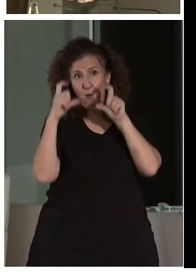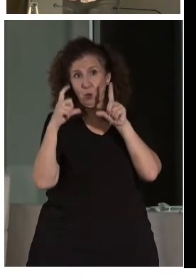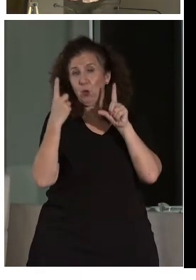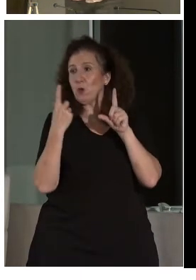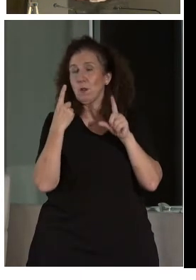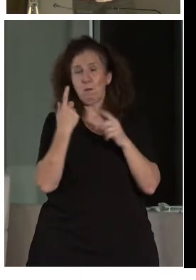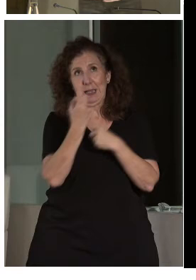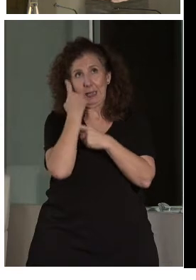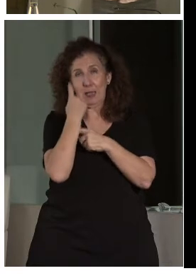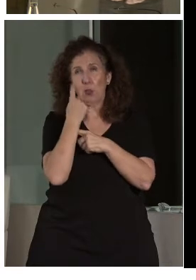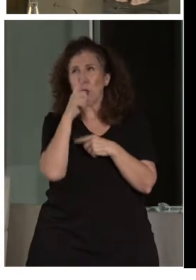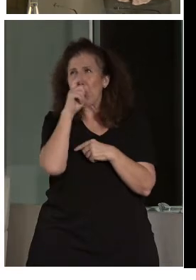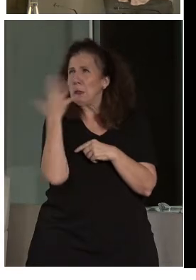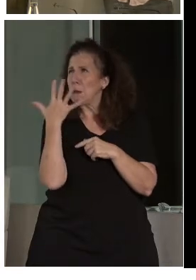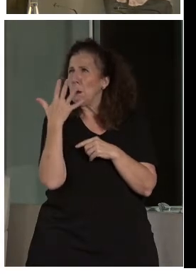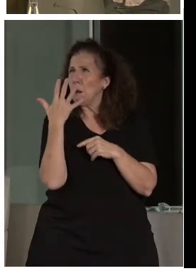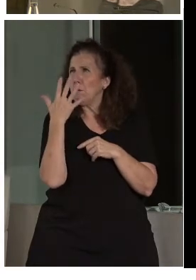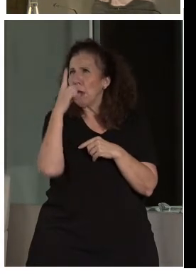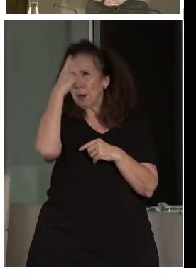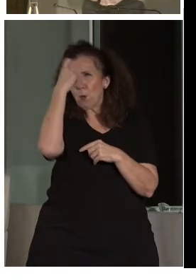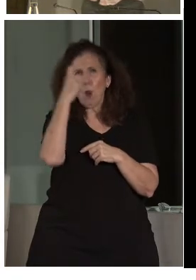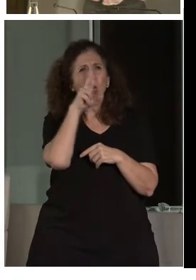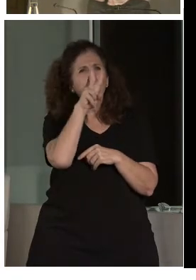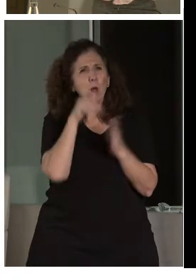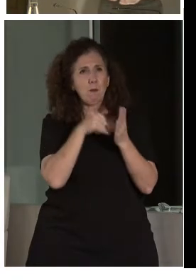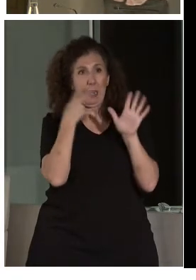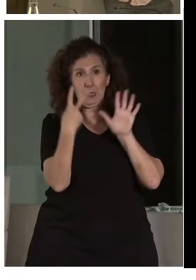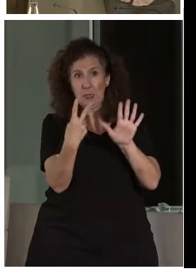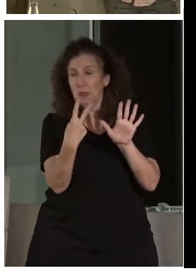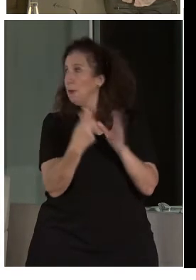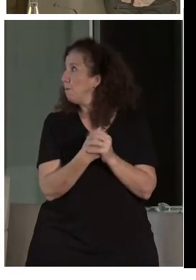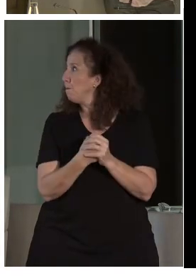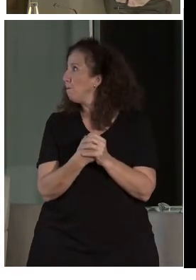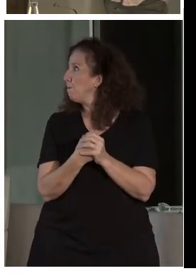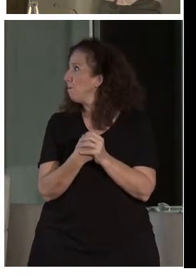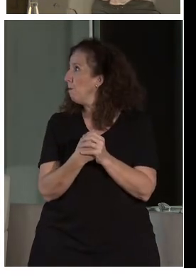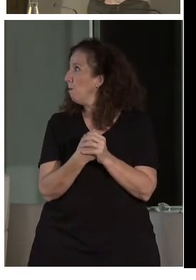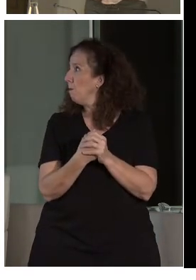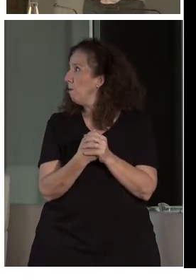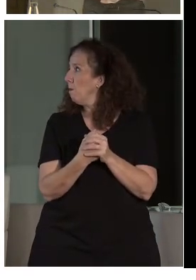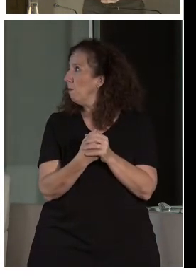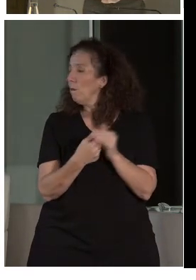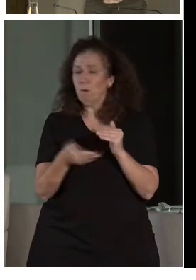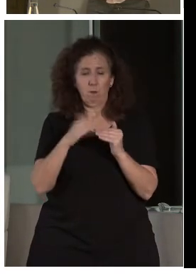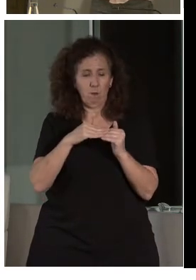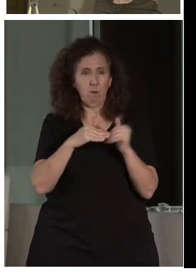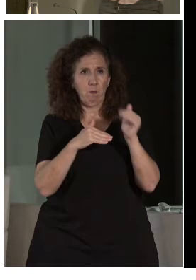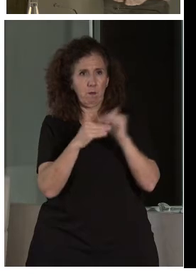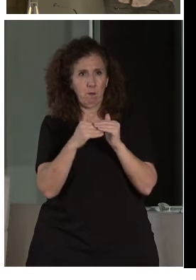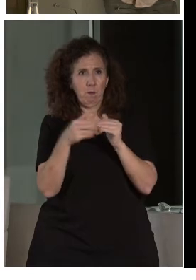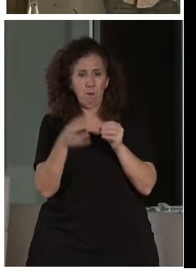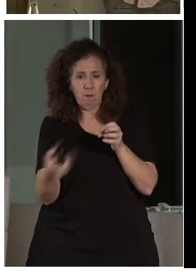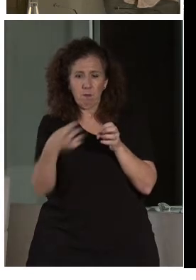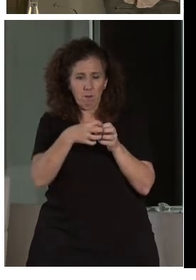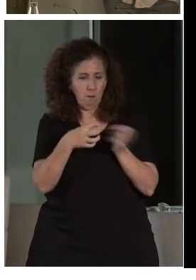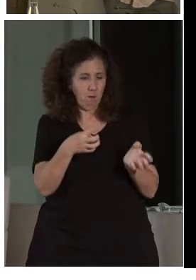Estamos hablando, yo creo que del 2007 o por ahí aproximadamente. Se va montando la Joëlet, ¿no? Aquí con José,